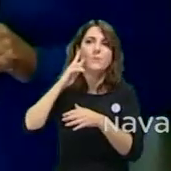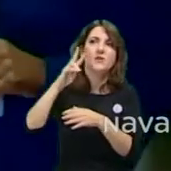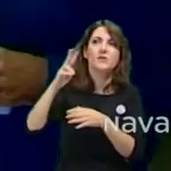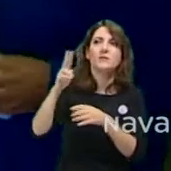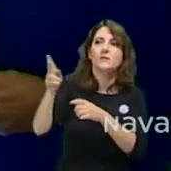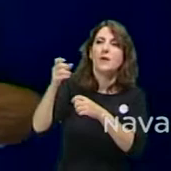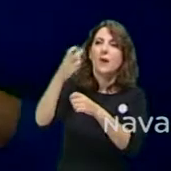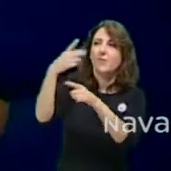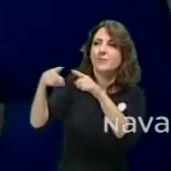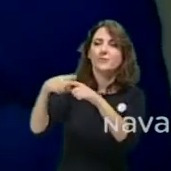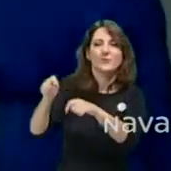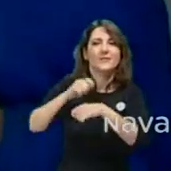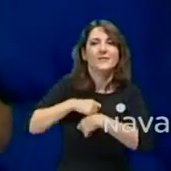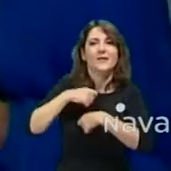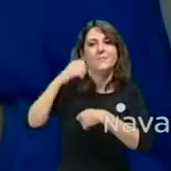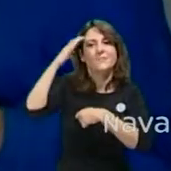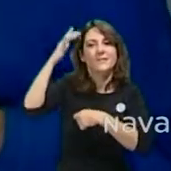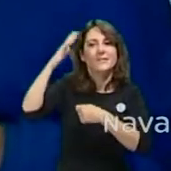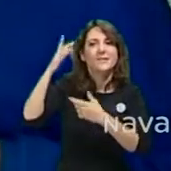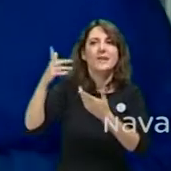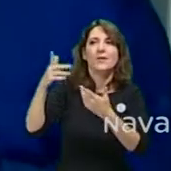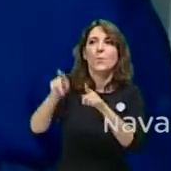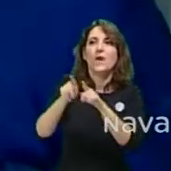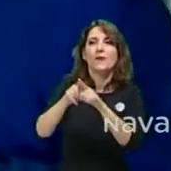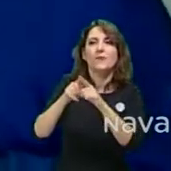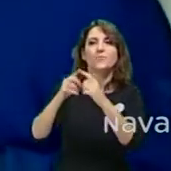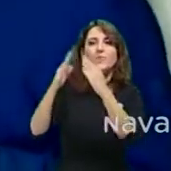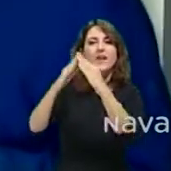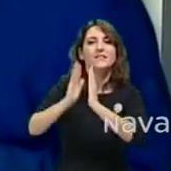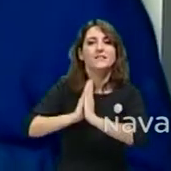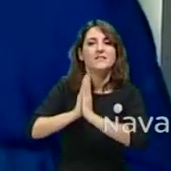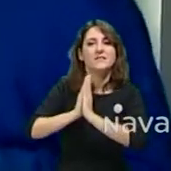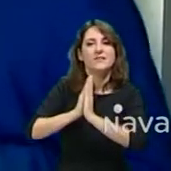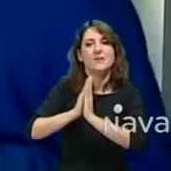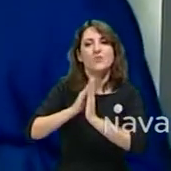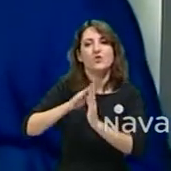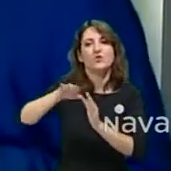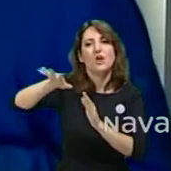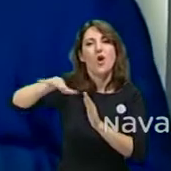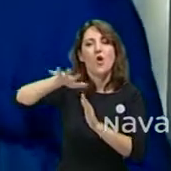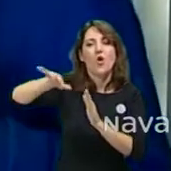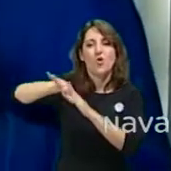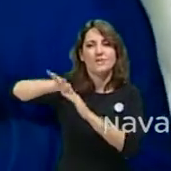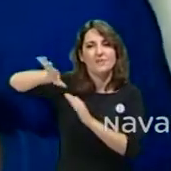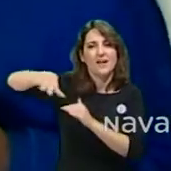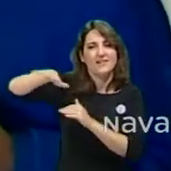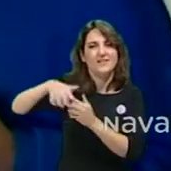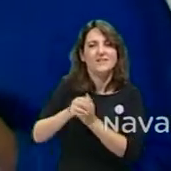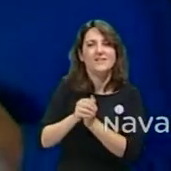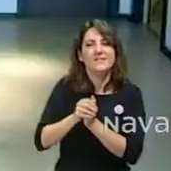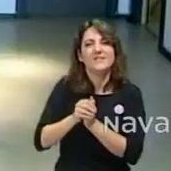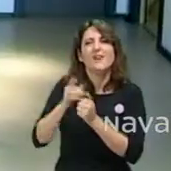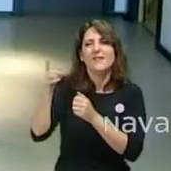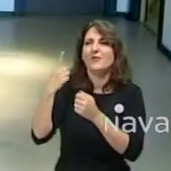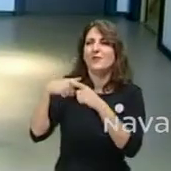un poquito, digamos, a la construcción y a los templos orientales. De allí tenemos mucho que aprender para nuestra vida en